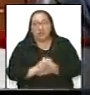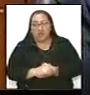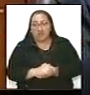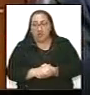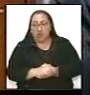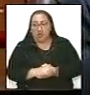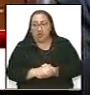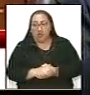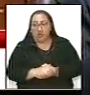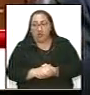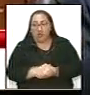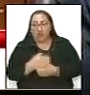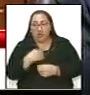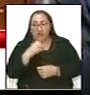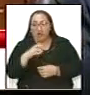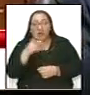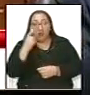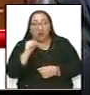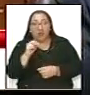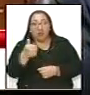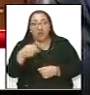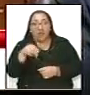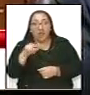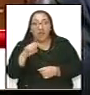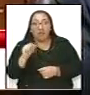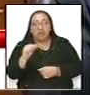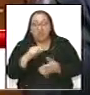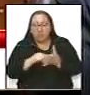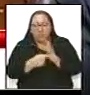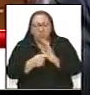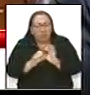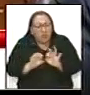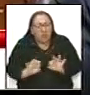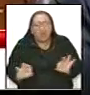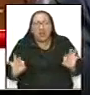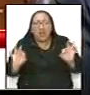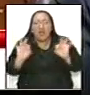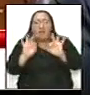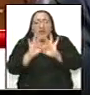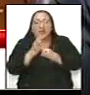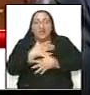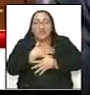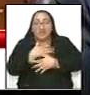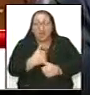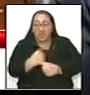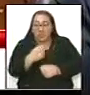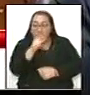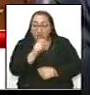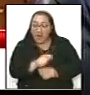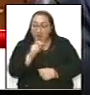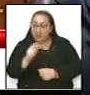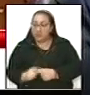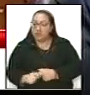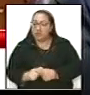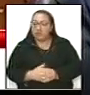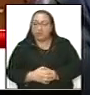Y yo lo cuestionaba porque para la anemia, que es un punto elemental de salud para que cualquier